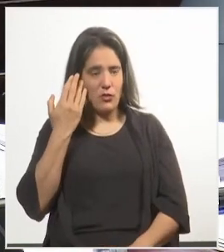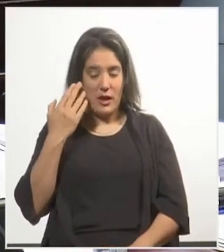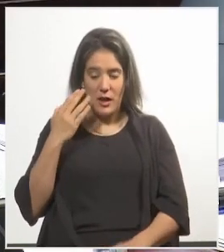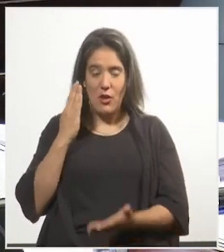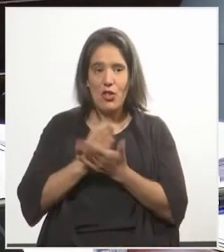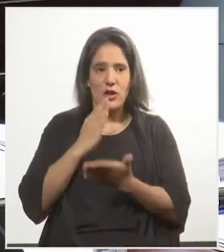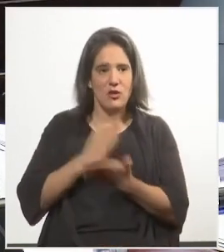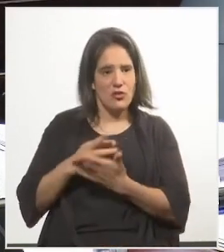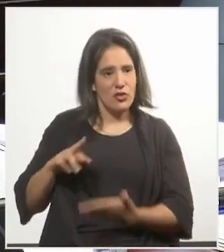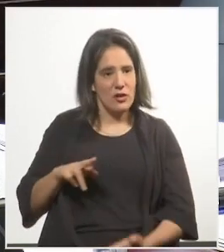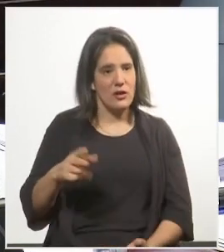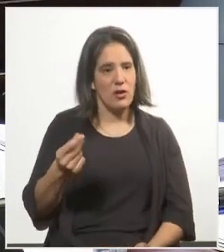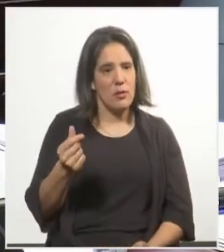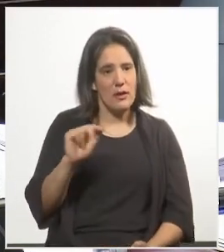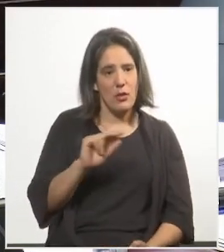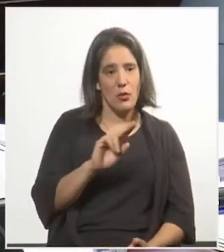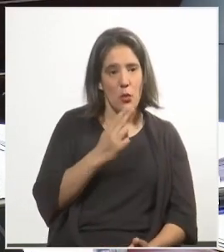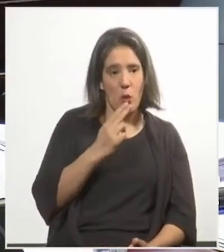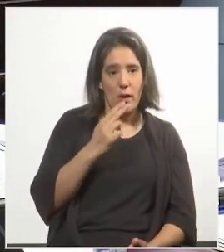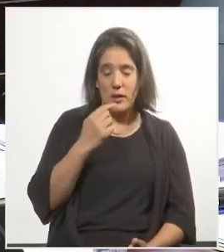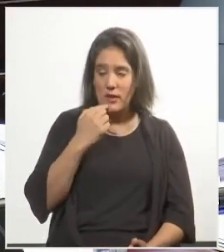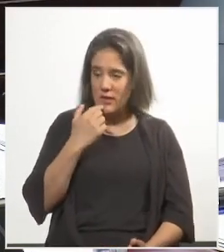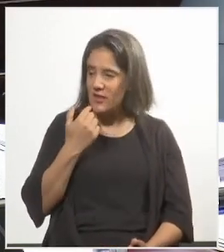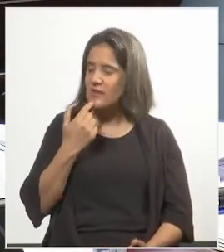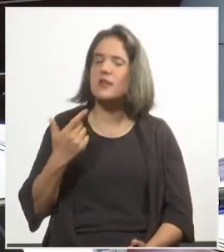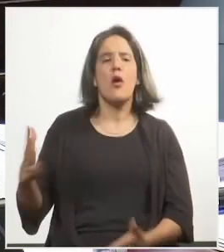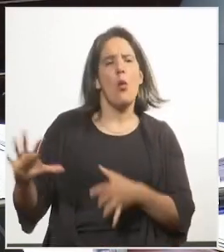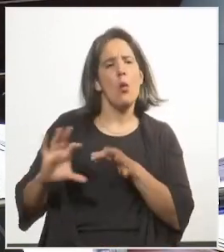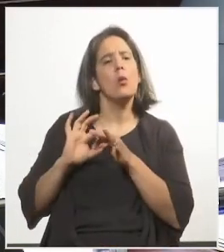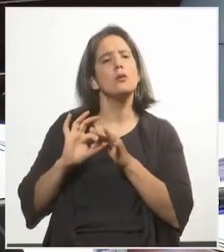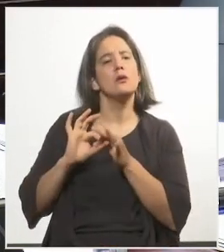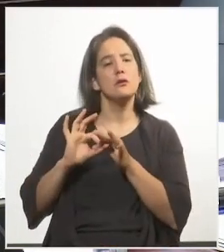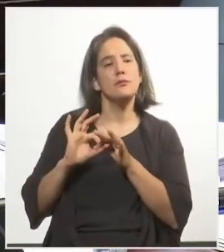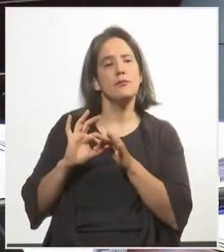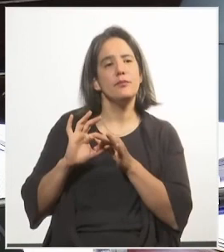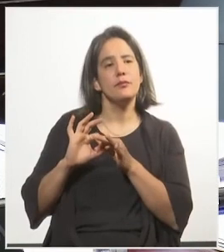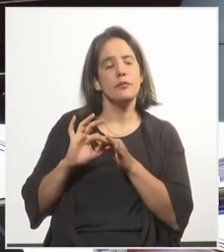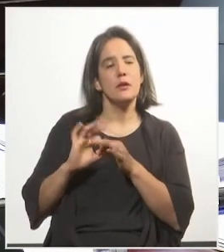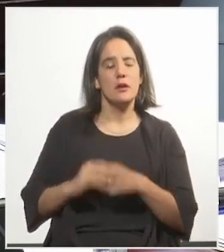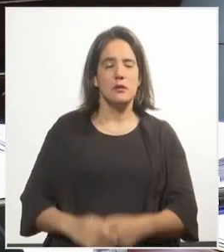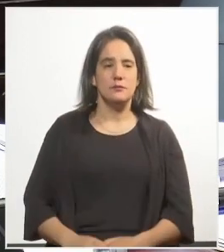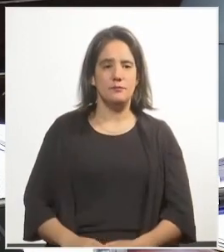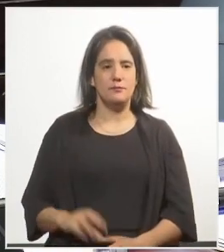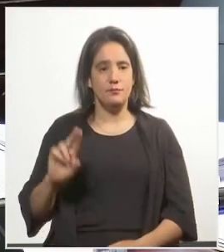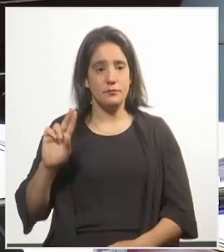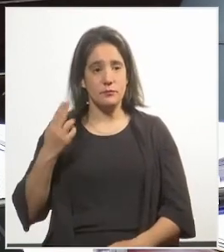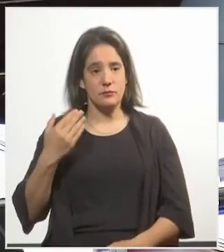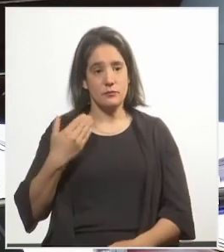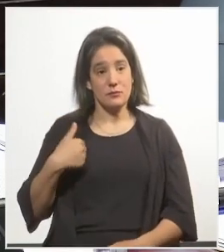y de afirmar la íntima relación del Uruguay y la Argentina, que es una